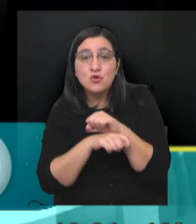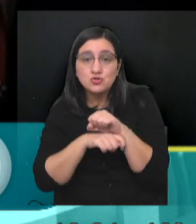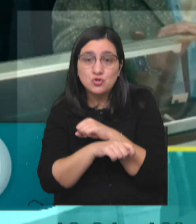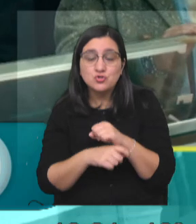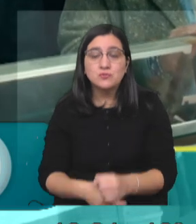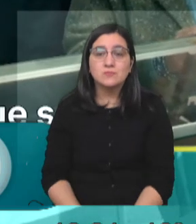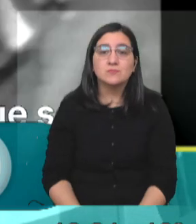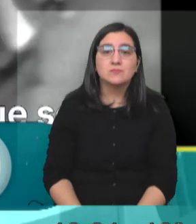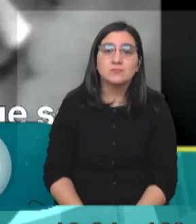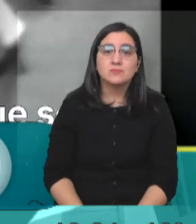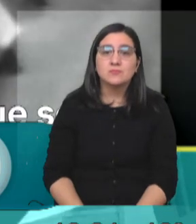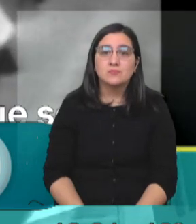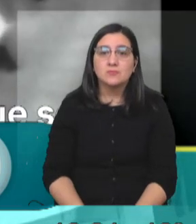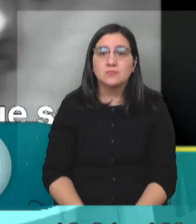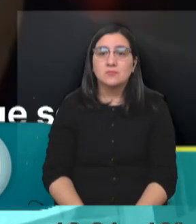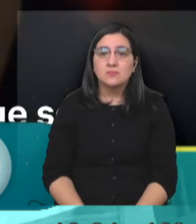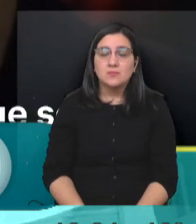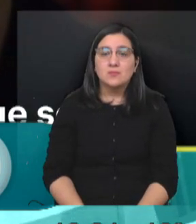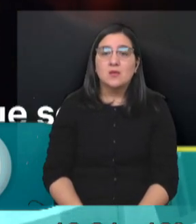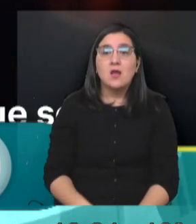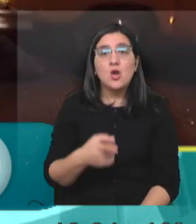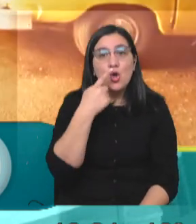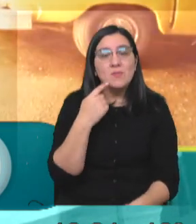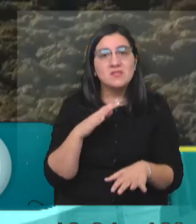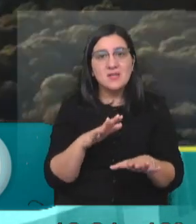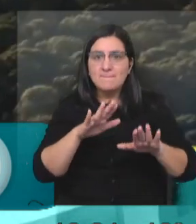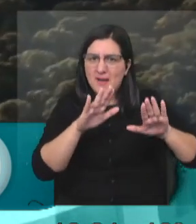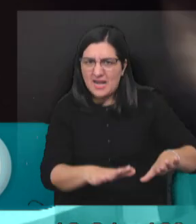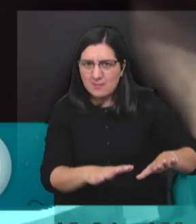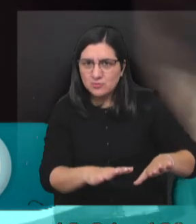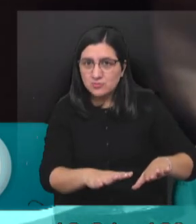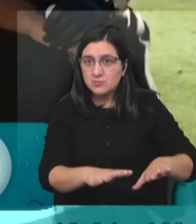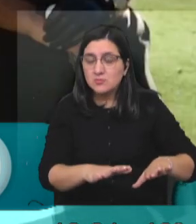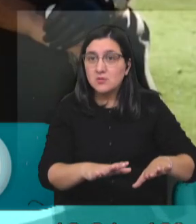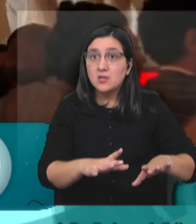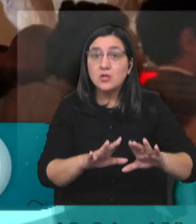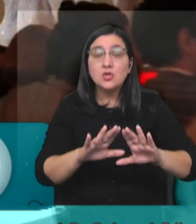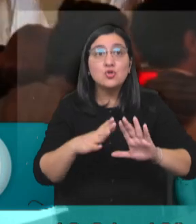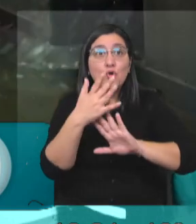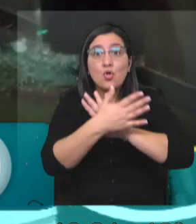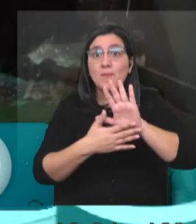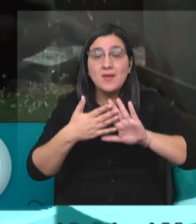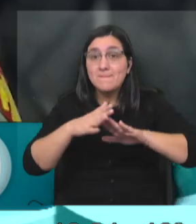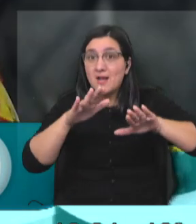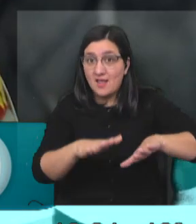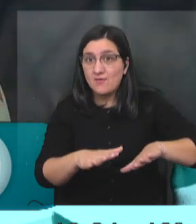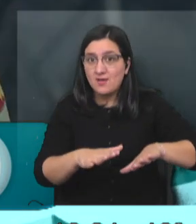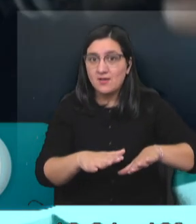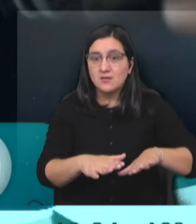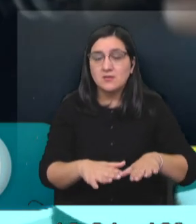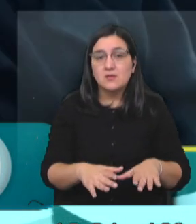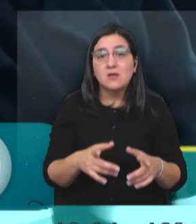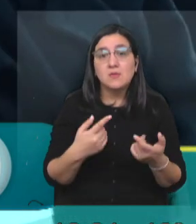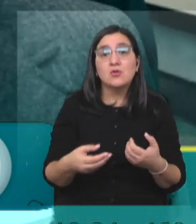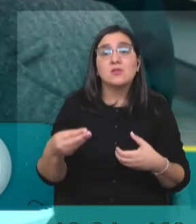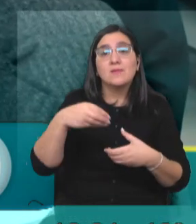en Estados Unidos. El tipo decía paramos y paraba Estados el Unidos país, o sea, claro, era un claro. Pesado, pero bueno, se supone que